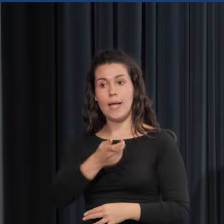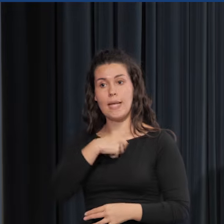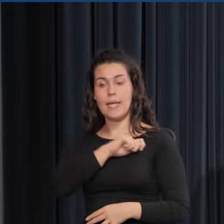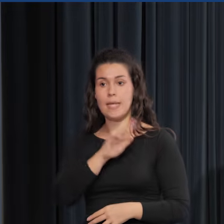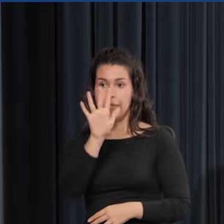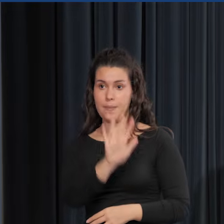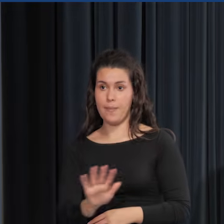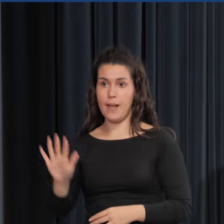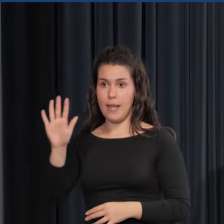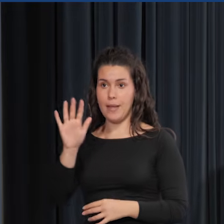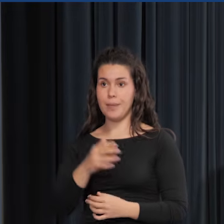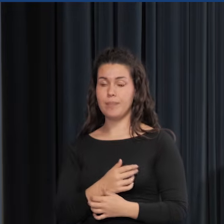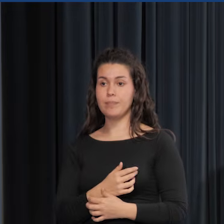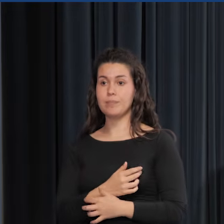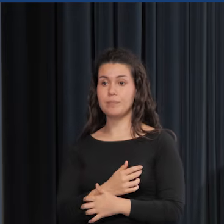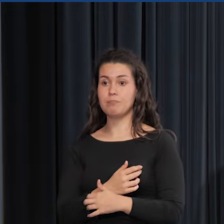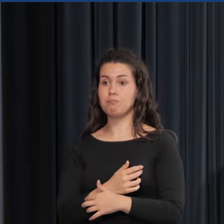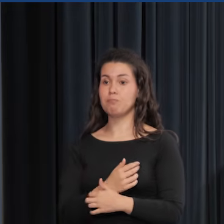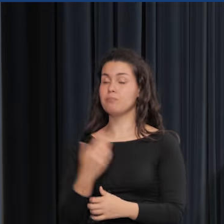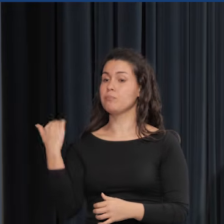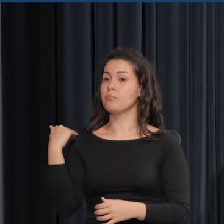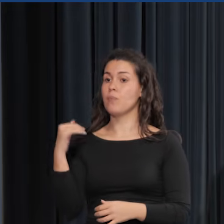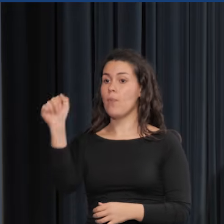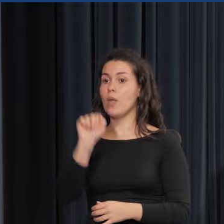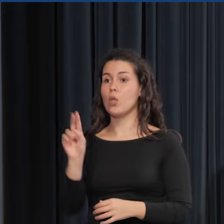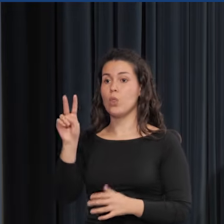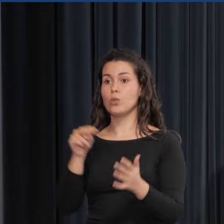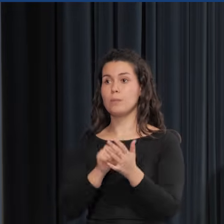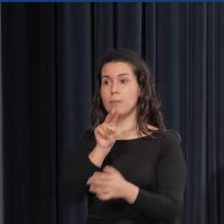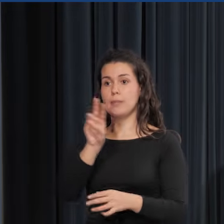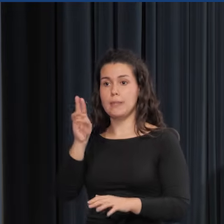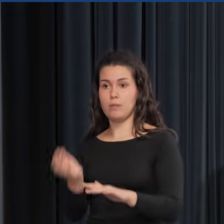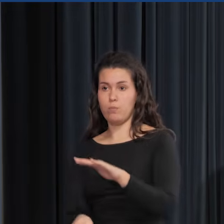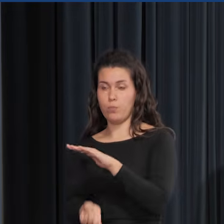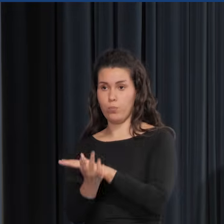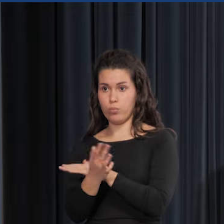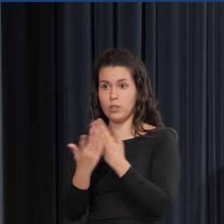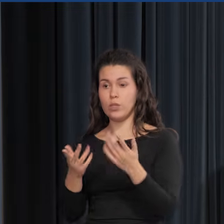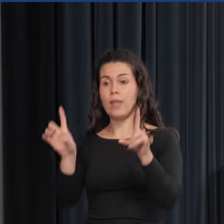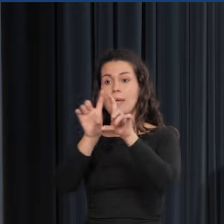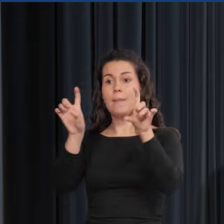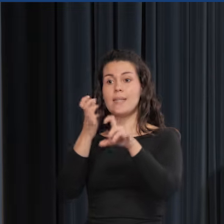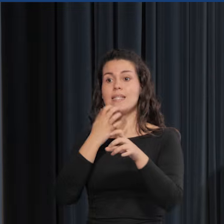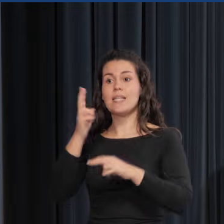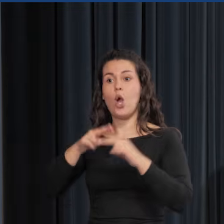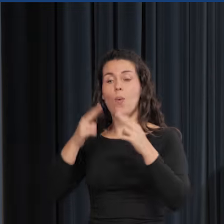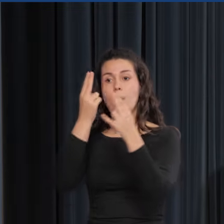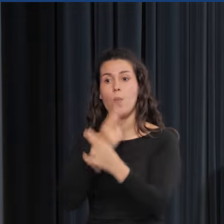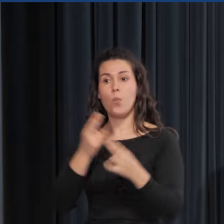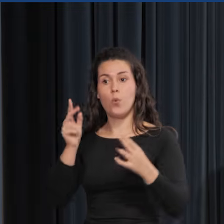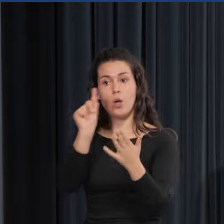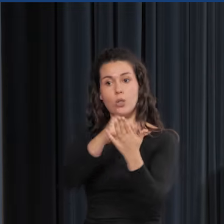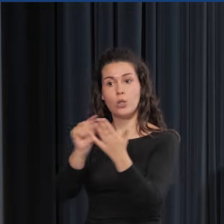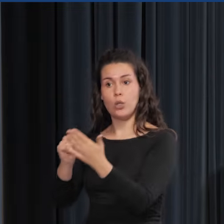lo cual, pues, que se fue publicado en el 2023, con lo cual, pues, las empresas que quieran contratar obra pública a partir de